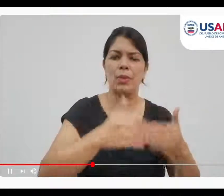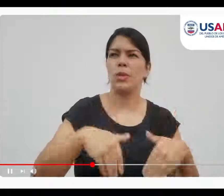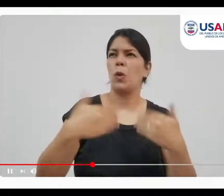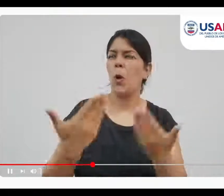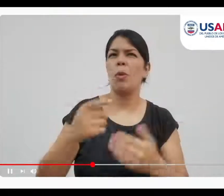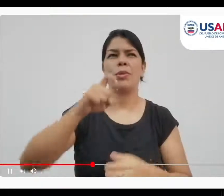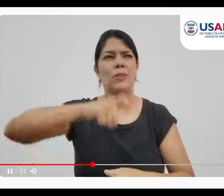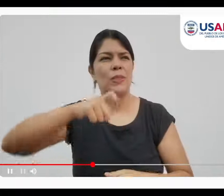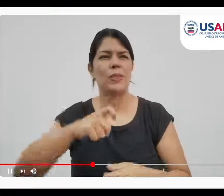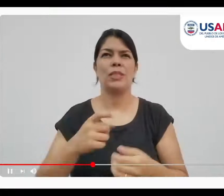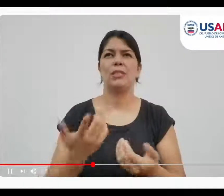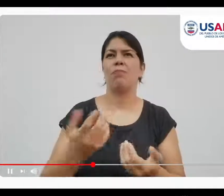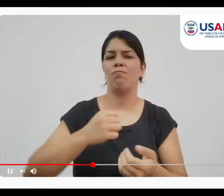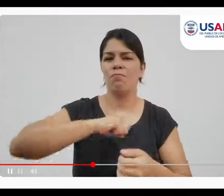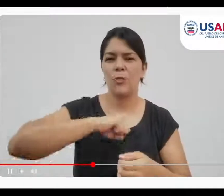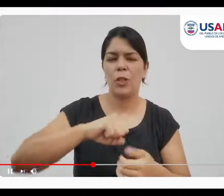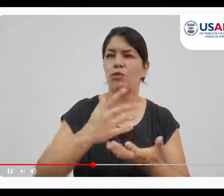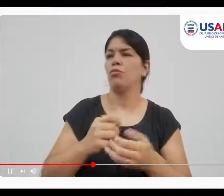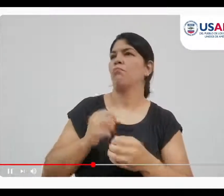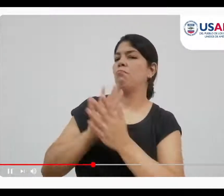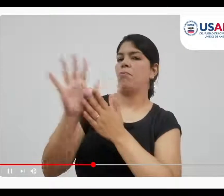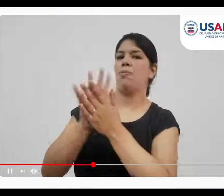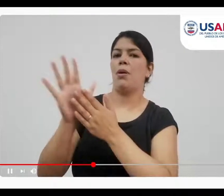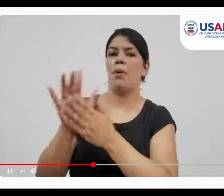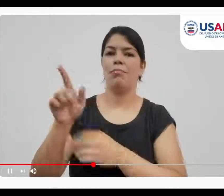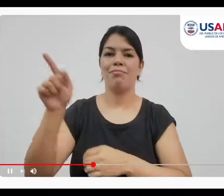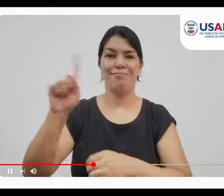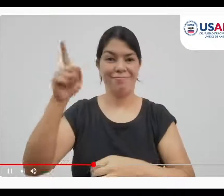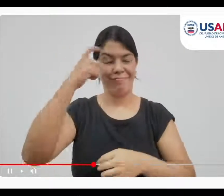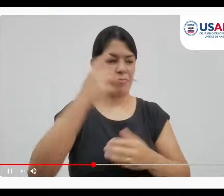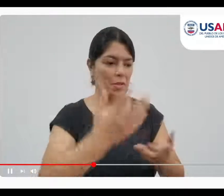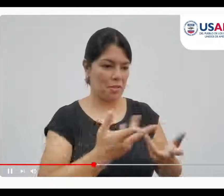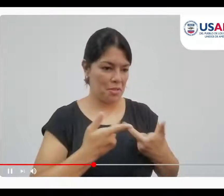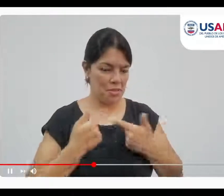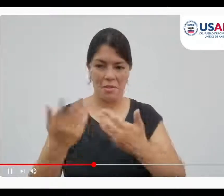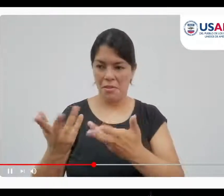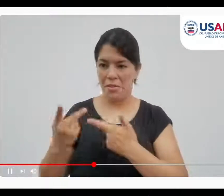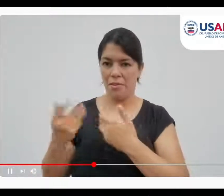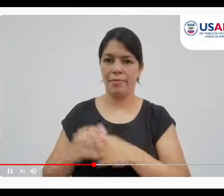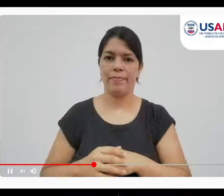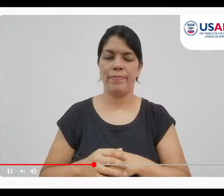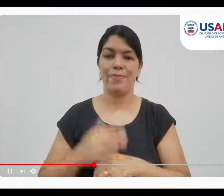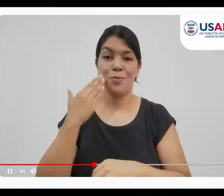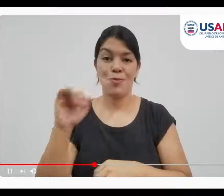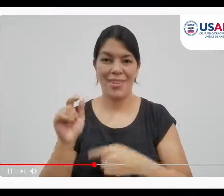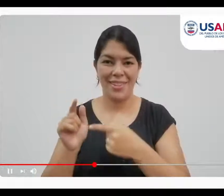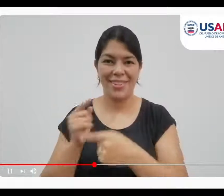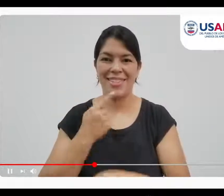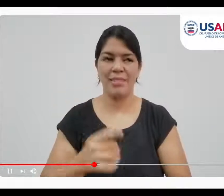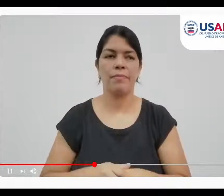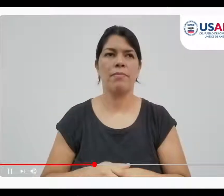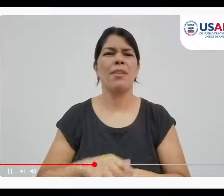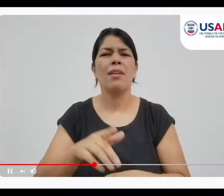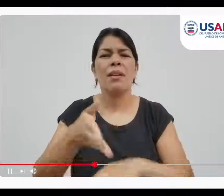y que las necesidades reales de la población se vean reflejadas ante las autoridades. Las personas con discapacidad las tenían por allá, como que